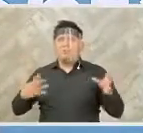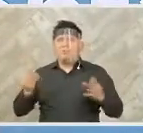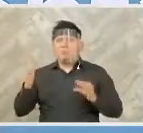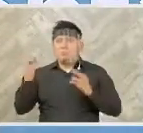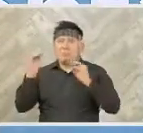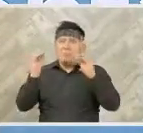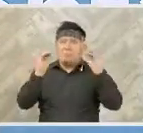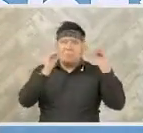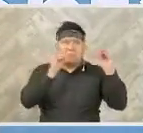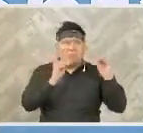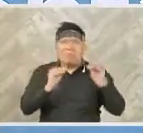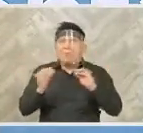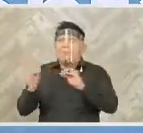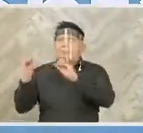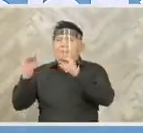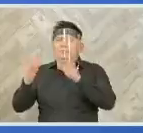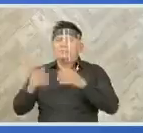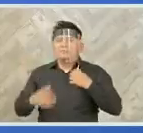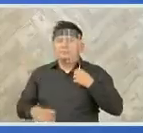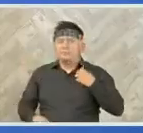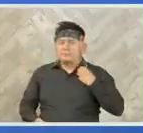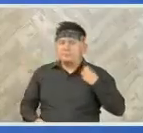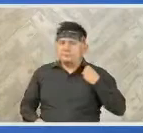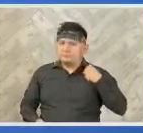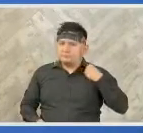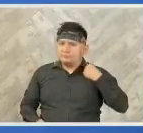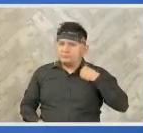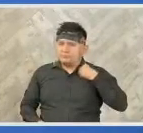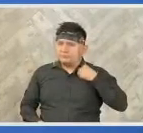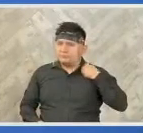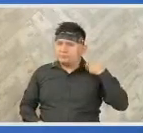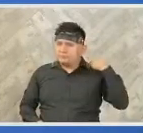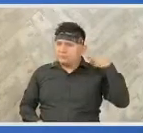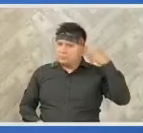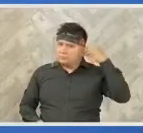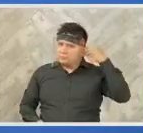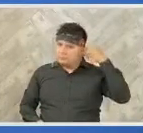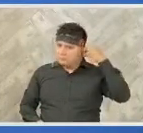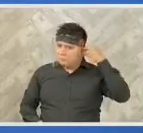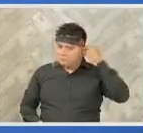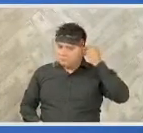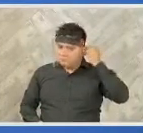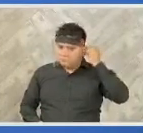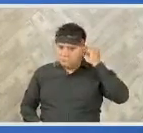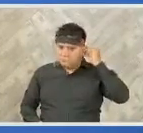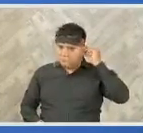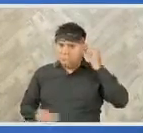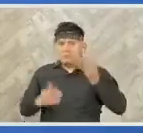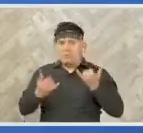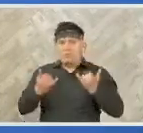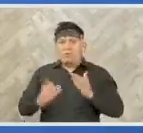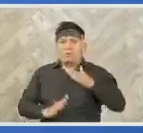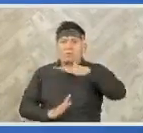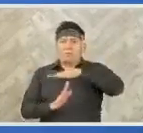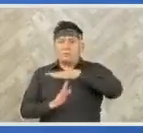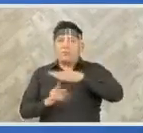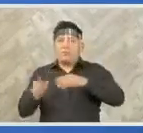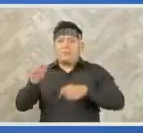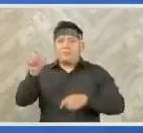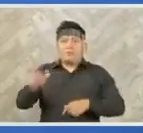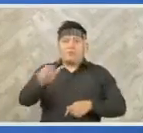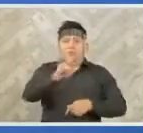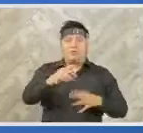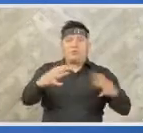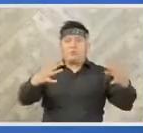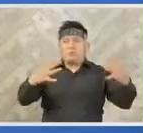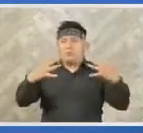diciembre. Juan Diego, vamos a dar aquí una pausa para que todas estas personas que se están conectando,